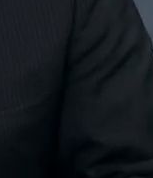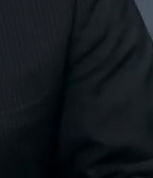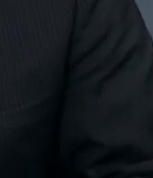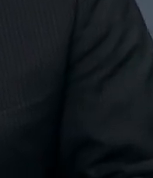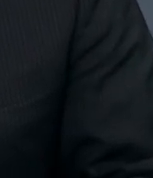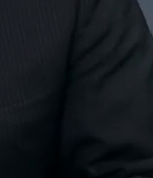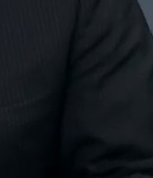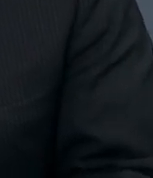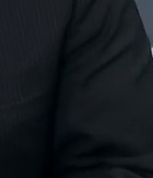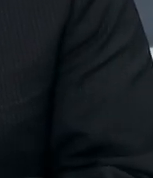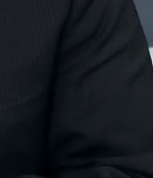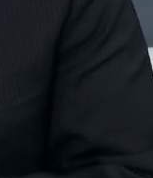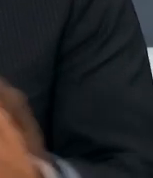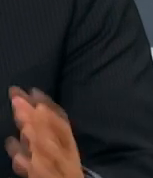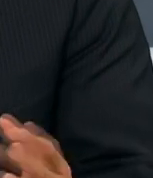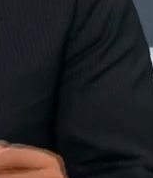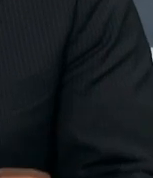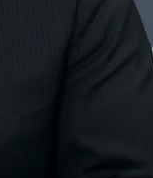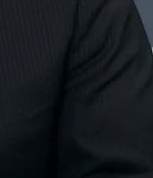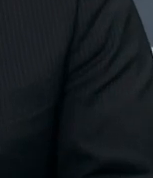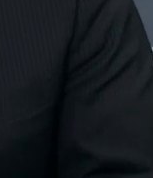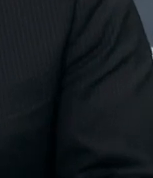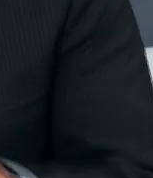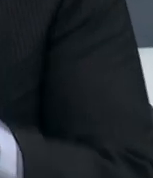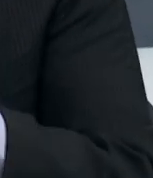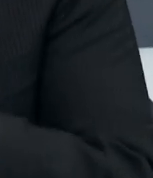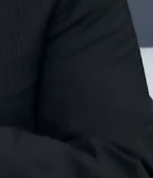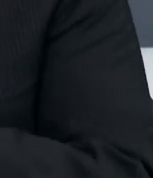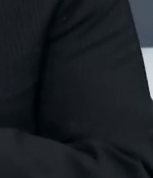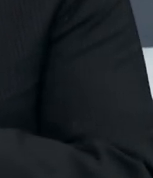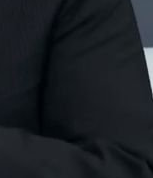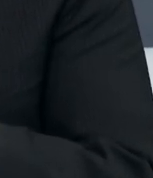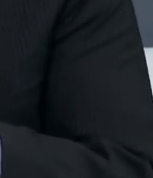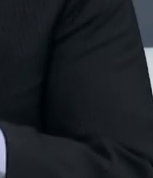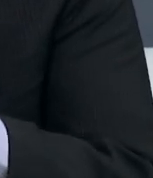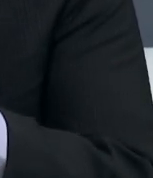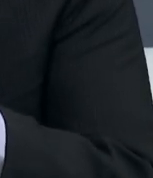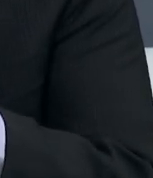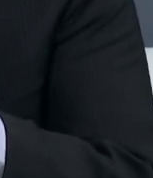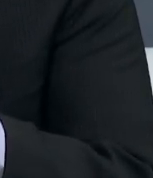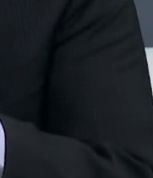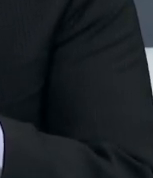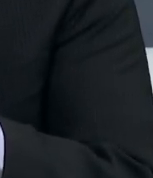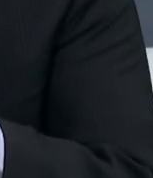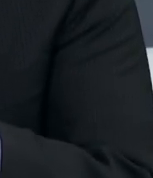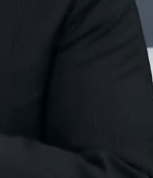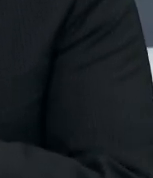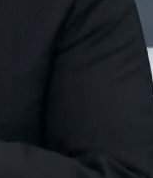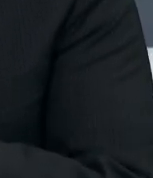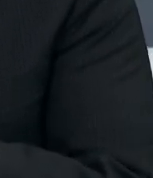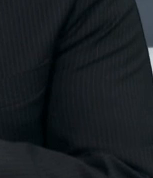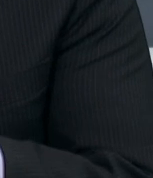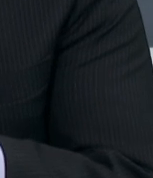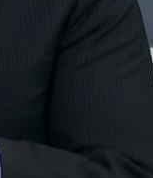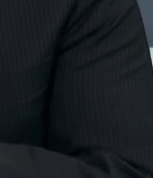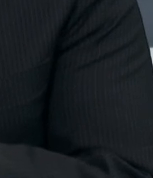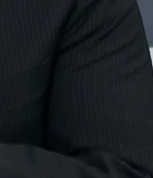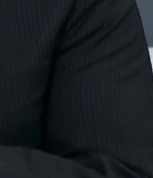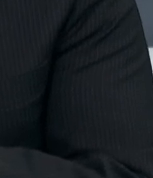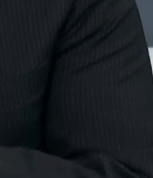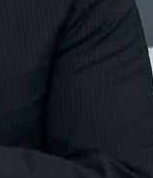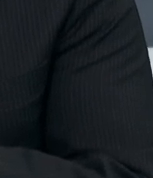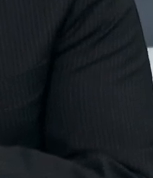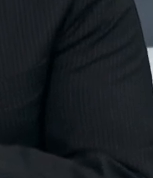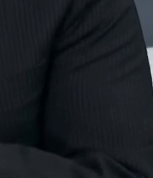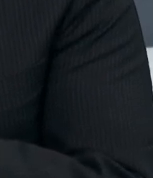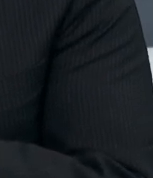Sana Distancia, donde se suspenden, como ya se ven suspendido, las clases. Se trata de proteger a adultos mayores,